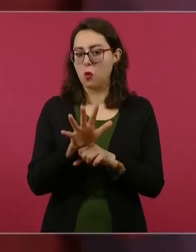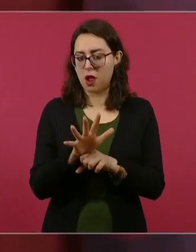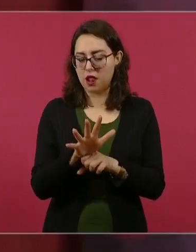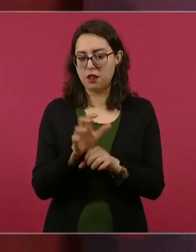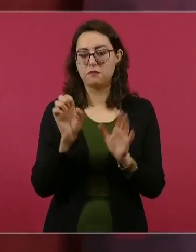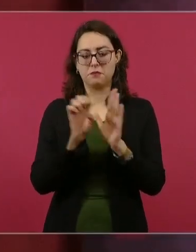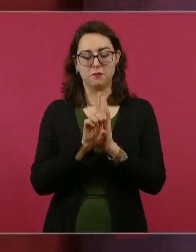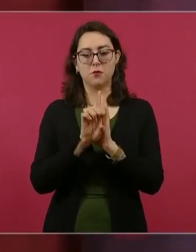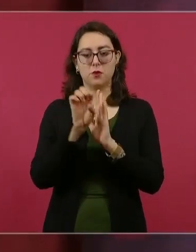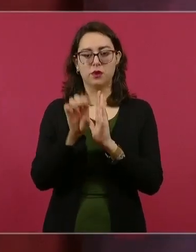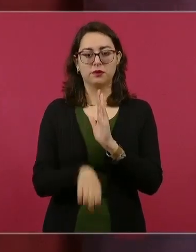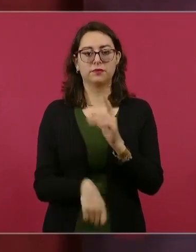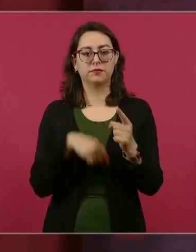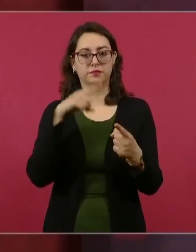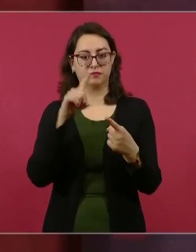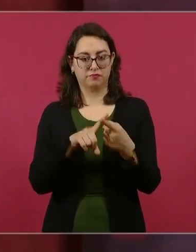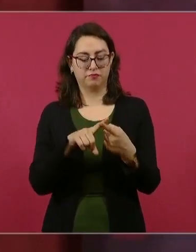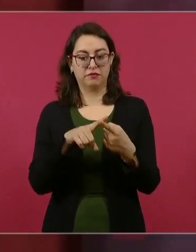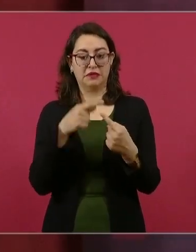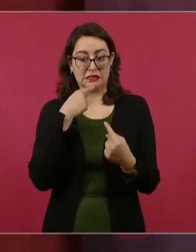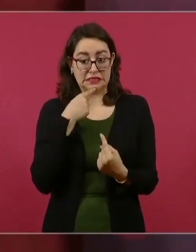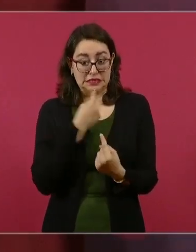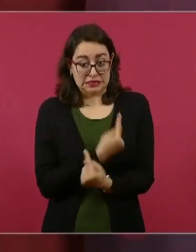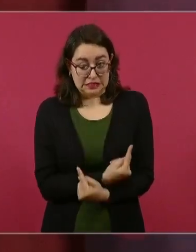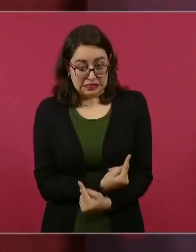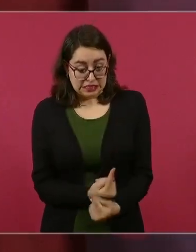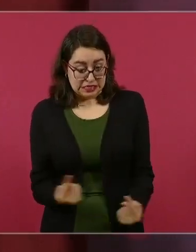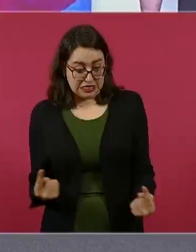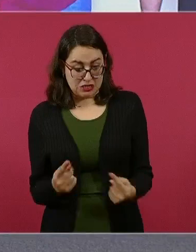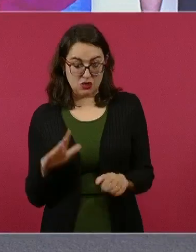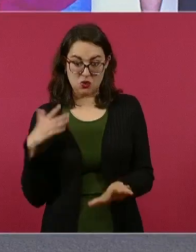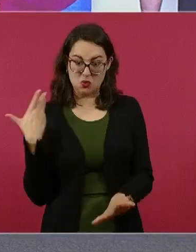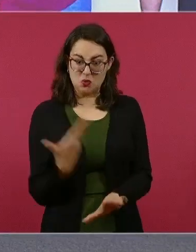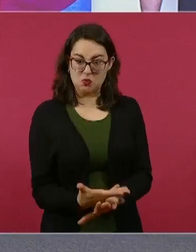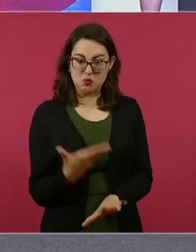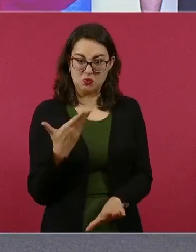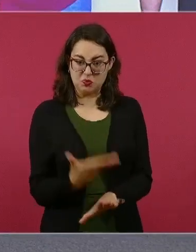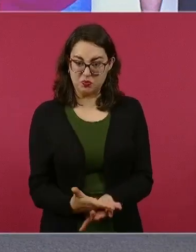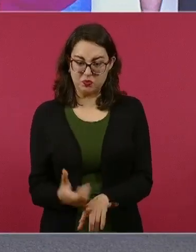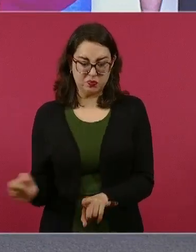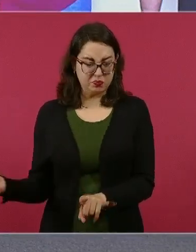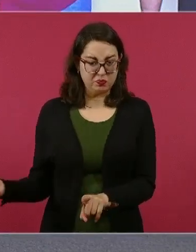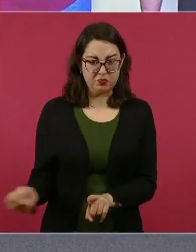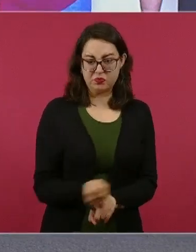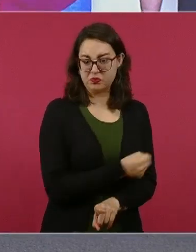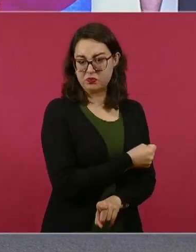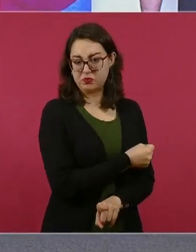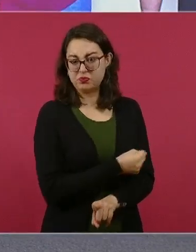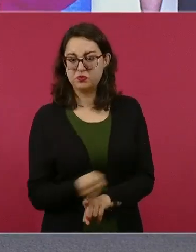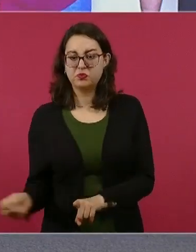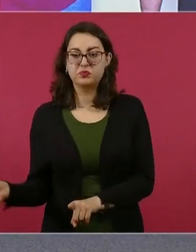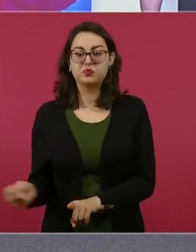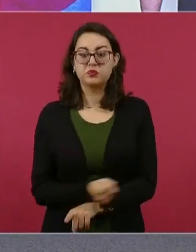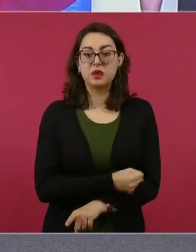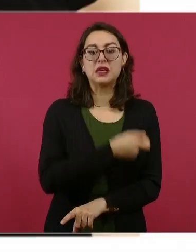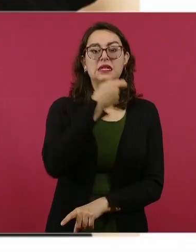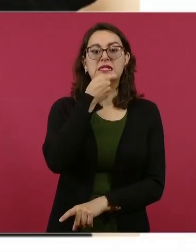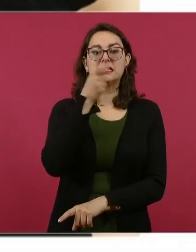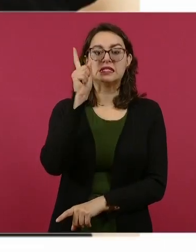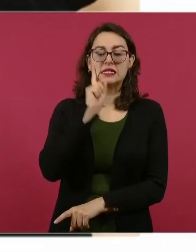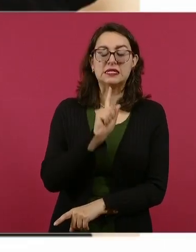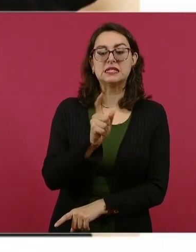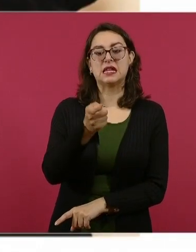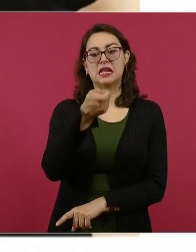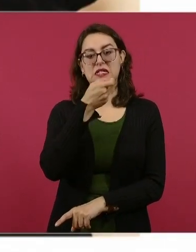las sociedades: la violencia infantil, que es una violencia perpetrada hacia las infancias, niñas, niños, adolescentes,